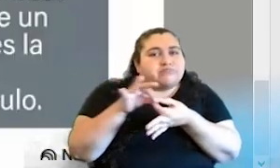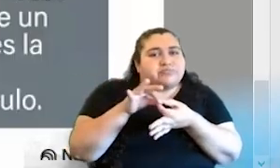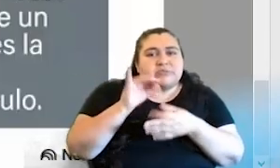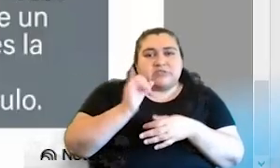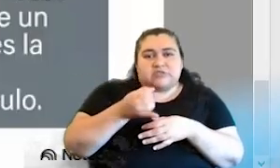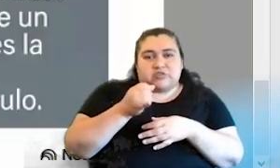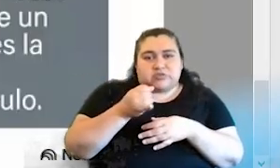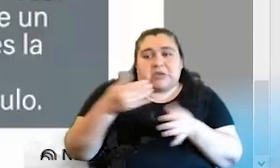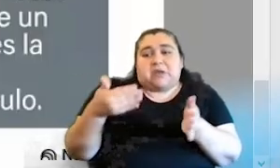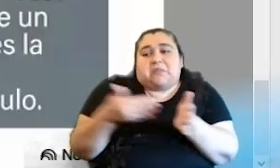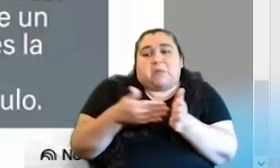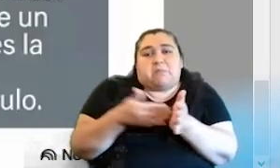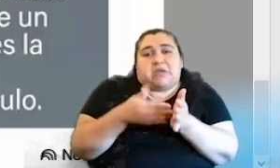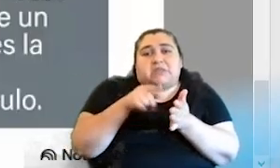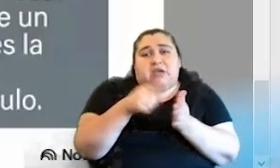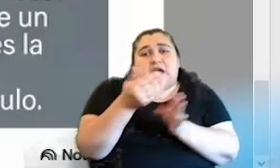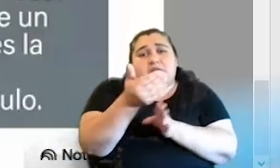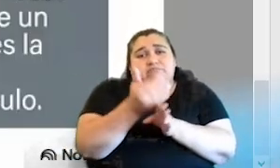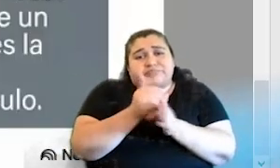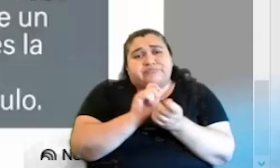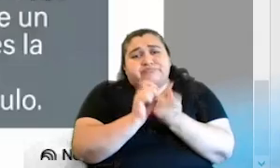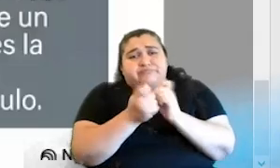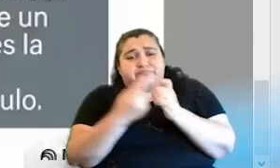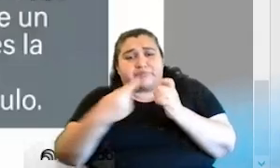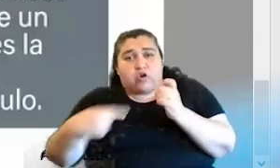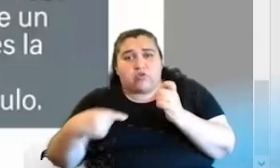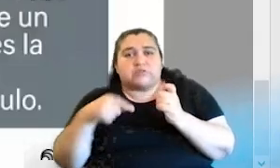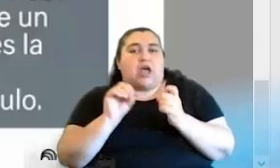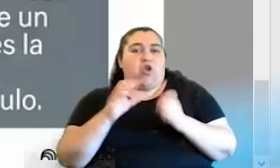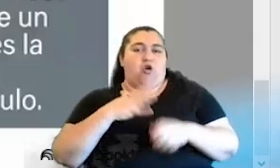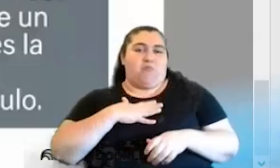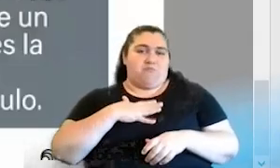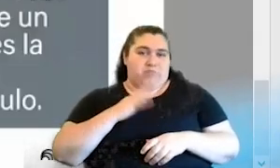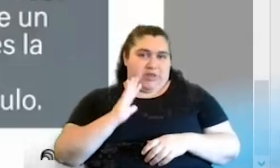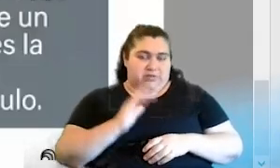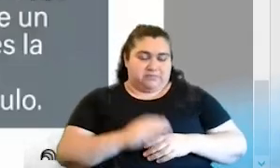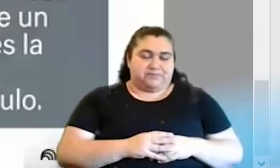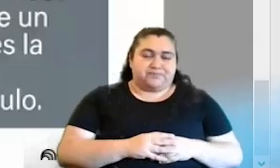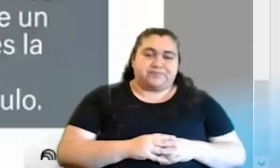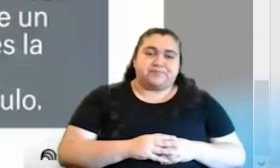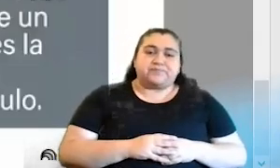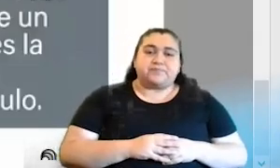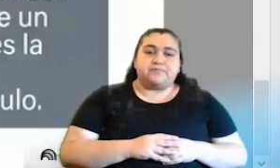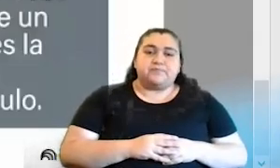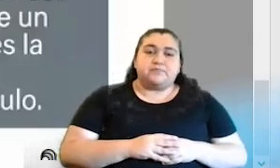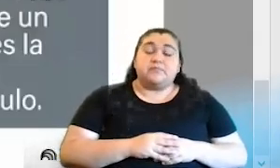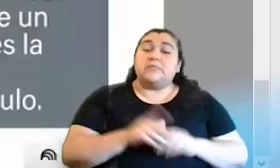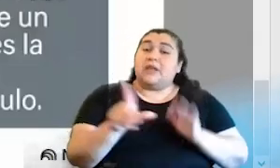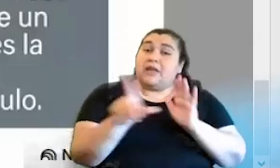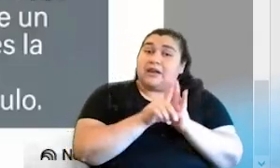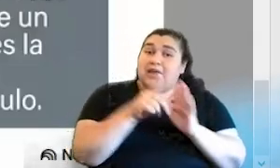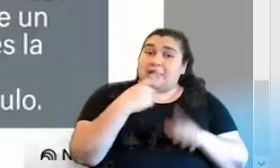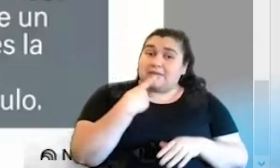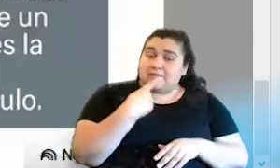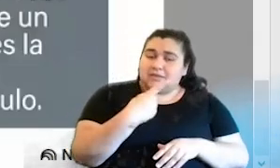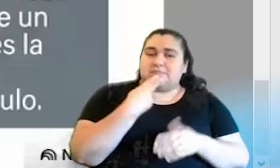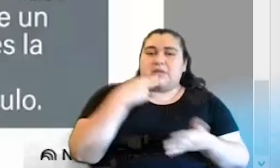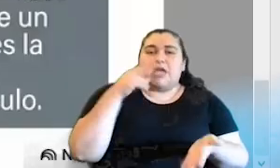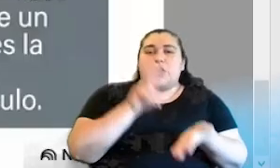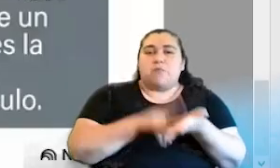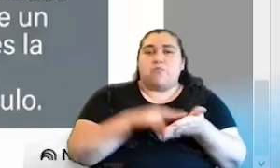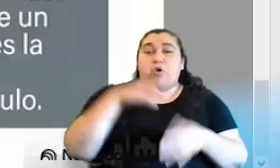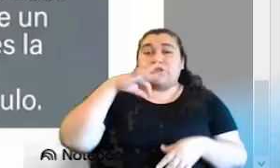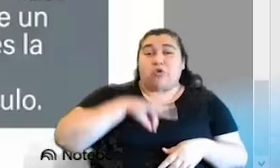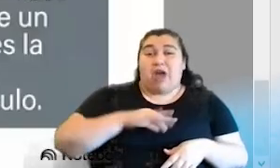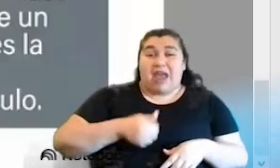o hacer erogación de ese gasto. Y en la liquidación propiamente dicha, y vamos a ver, en este caso, el impuesto a las ganancias de